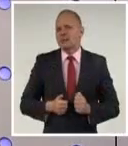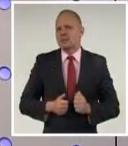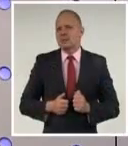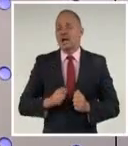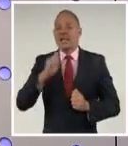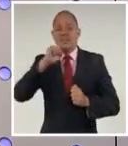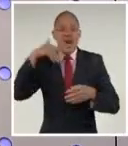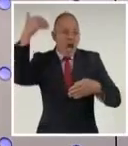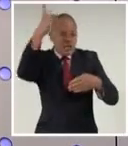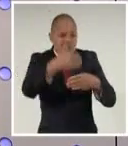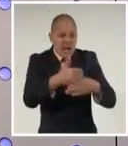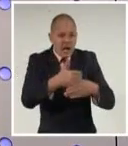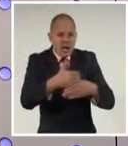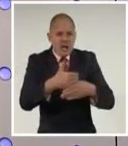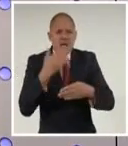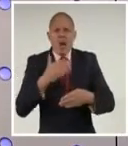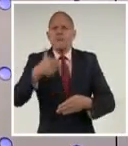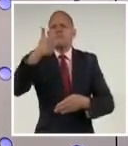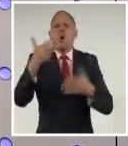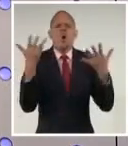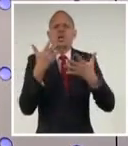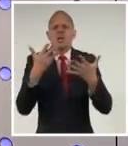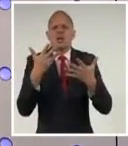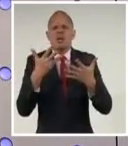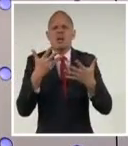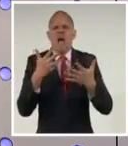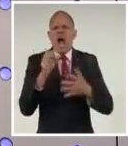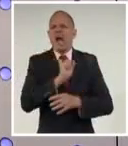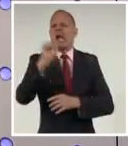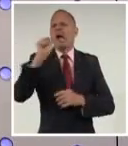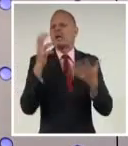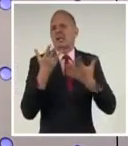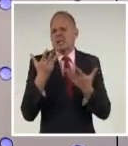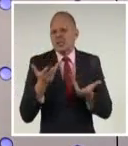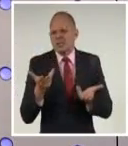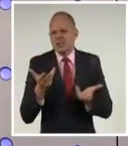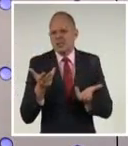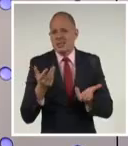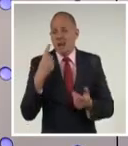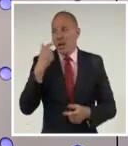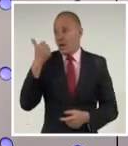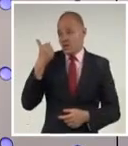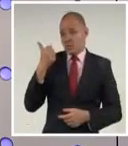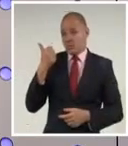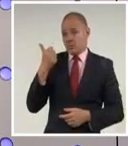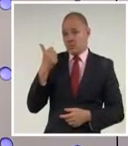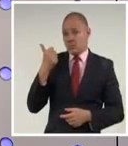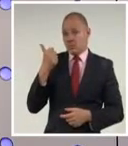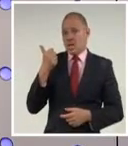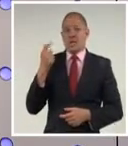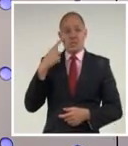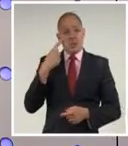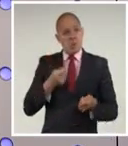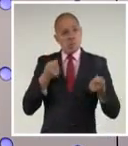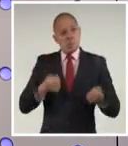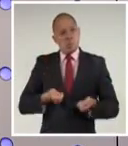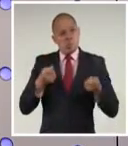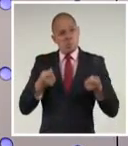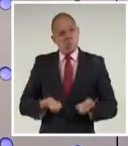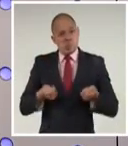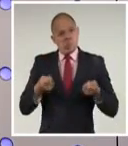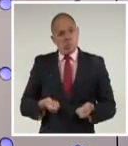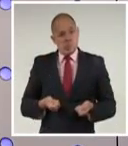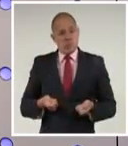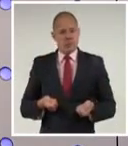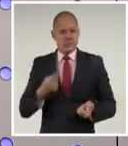décadas que no ha dado el resultado que esperan, y ahí sigue en un ejercicio de absurda testarudez. El costo ha